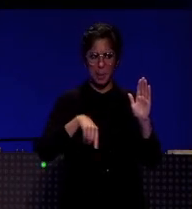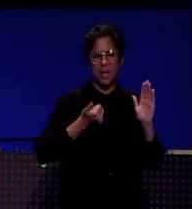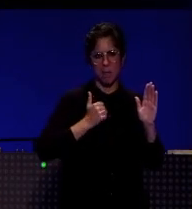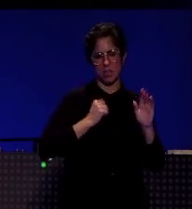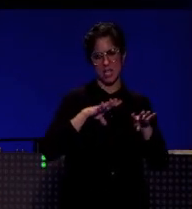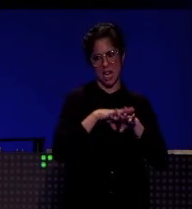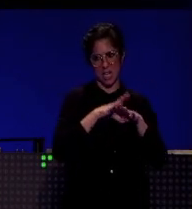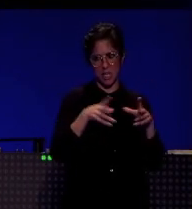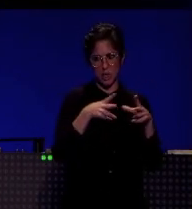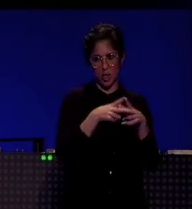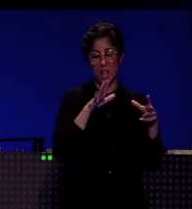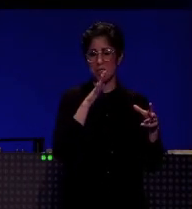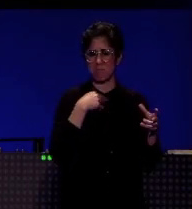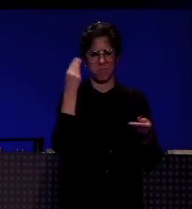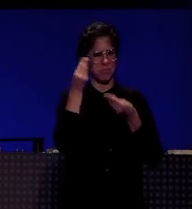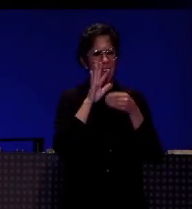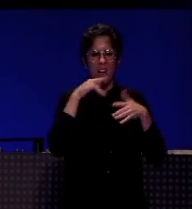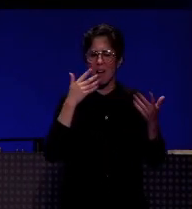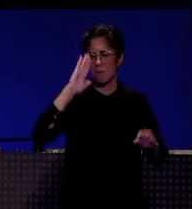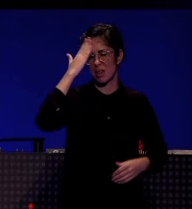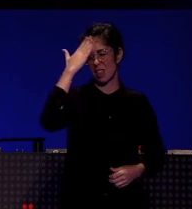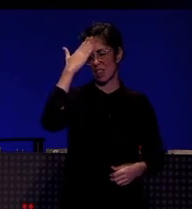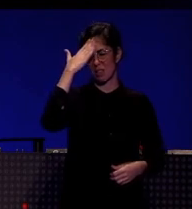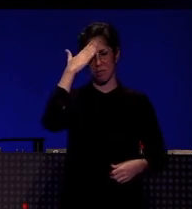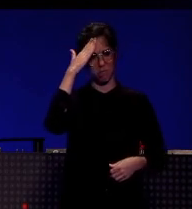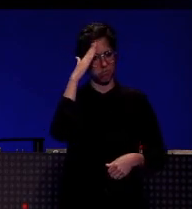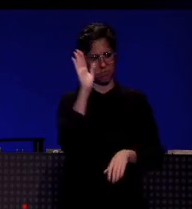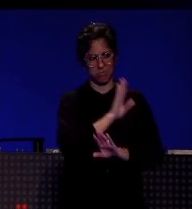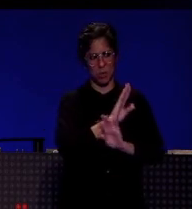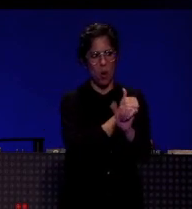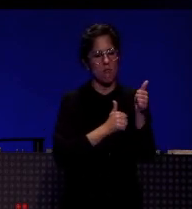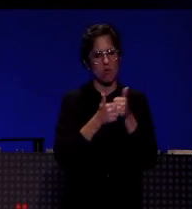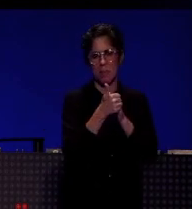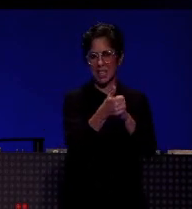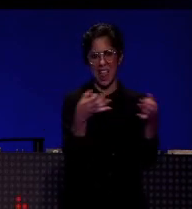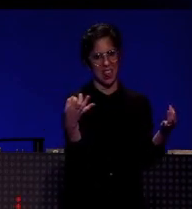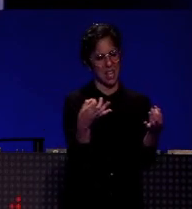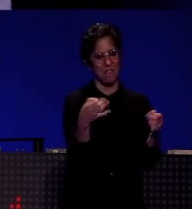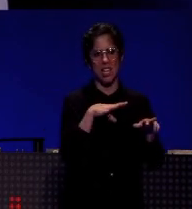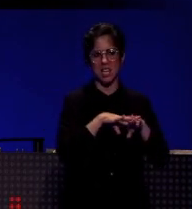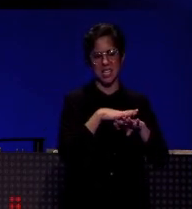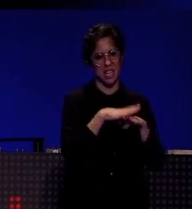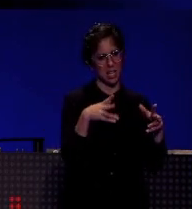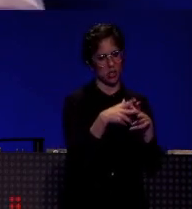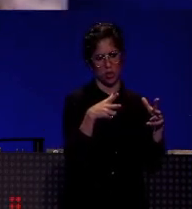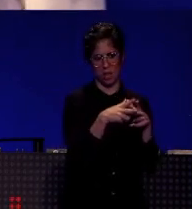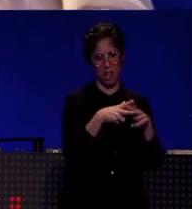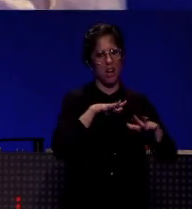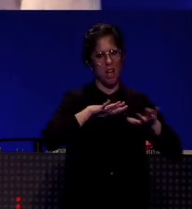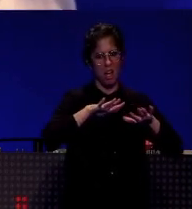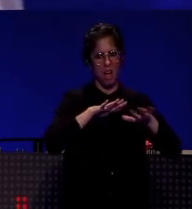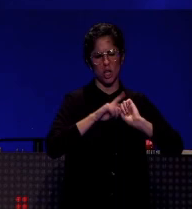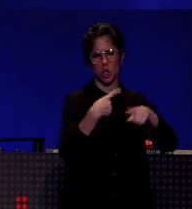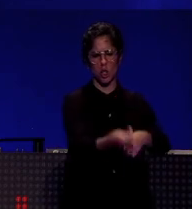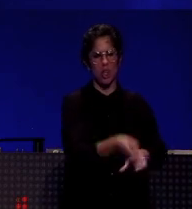ahora mismo es fundamental para una marca una pyme estar en redes sociales activos y transmitir ahí diariamente